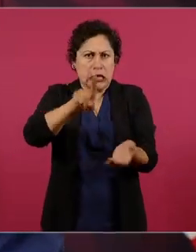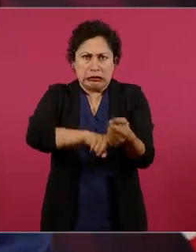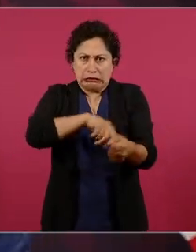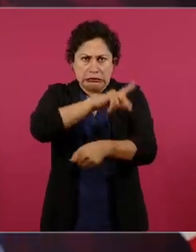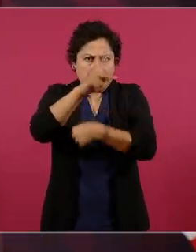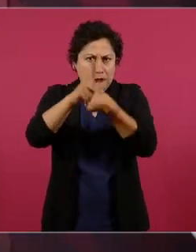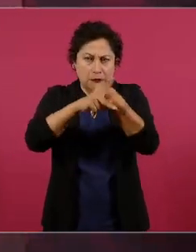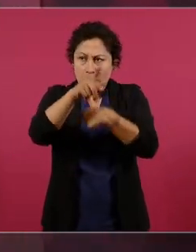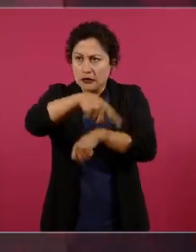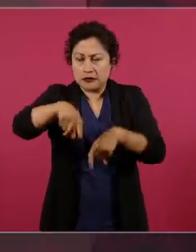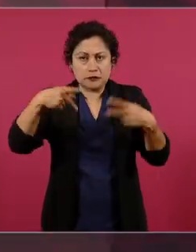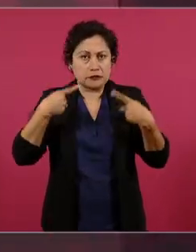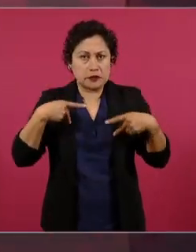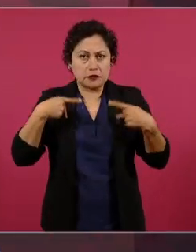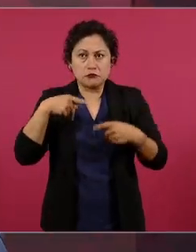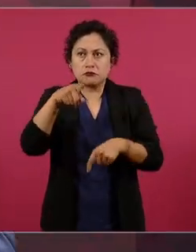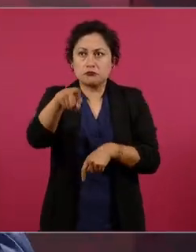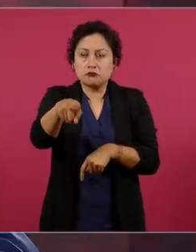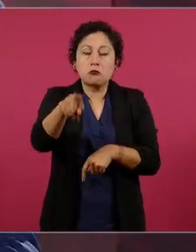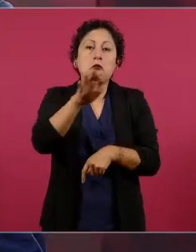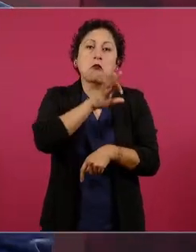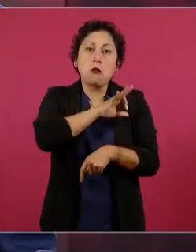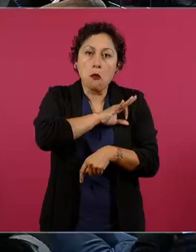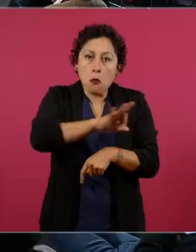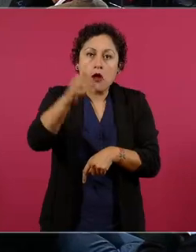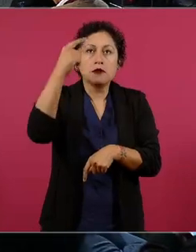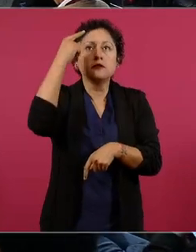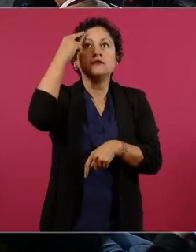El que tiene un teléfono,